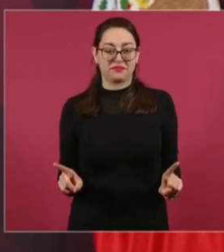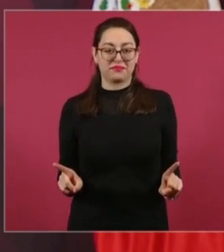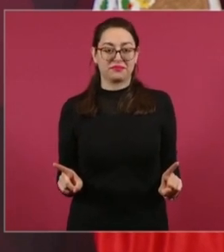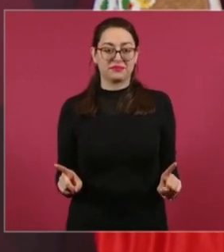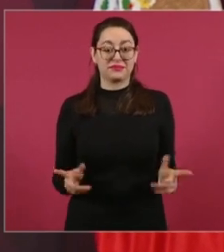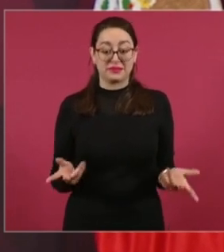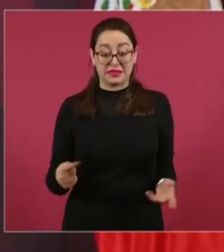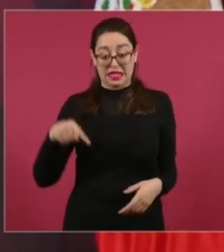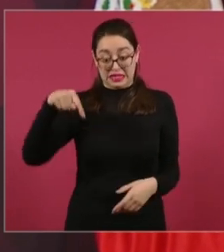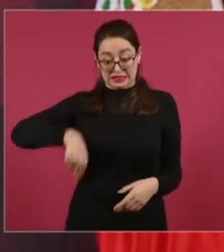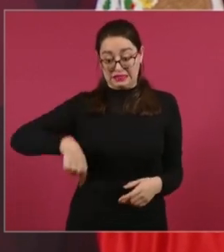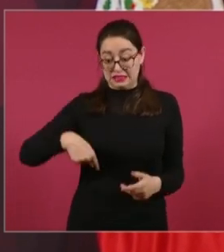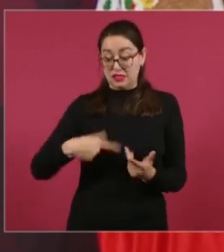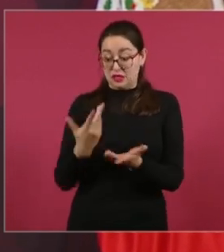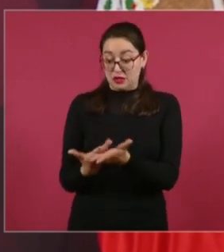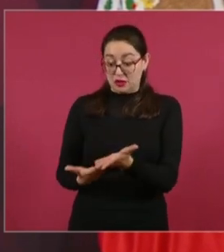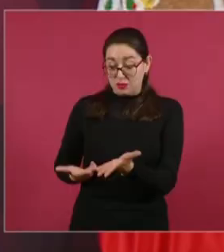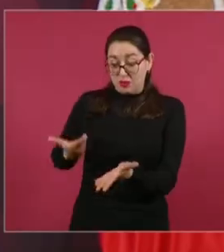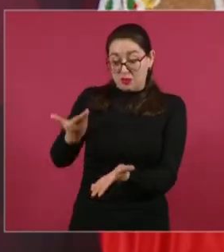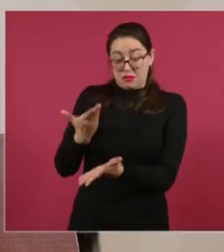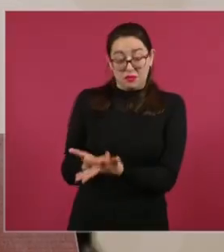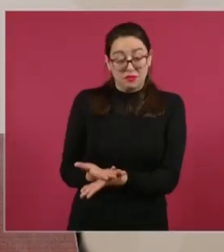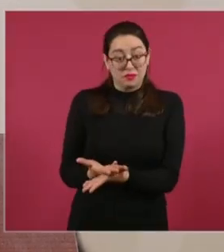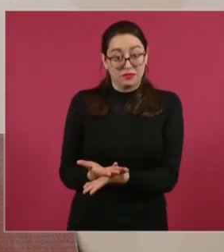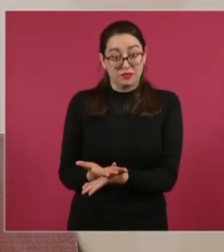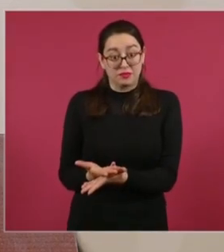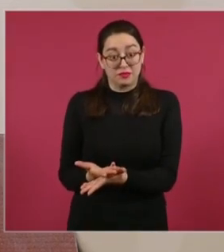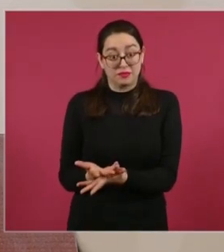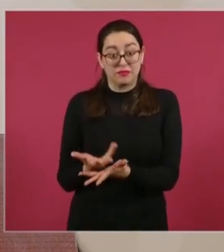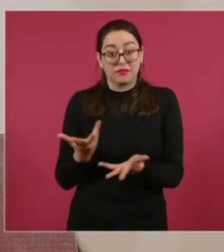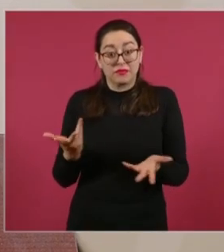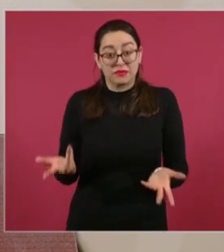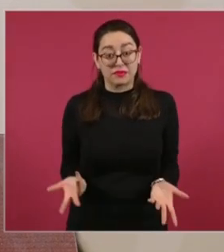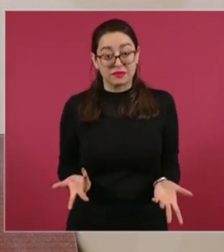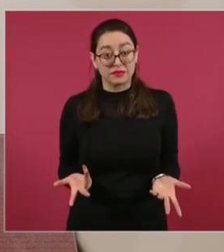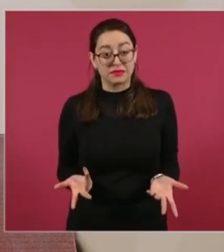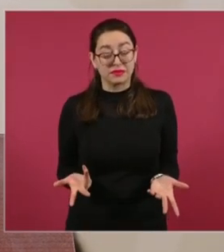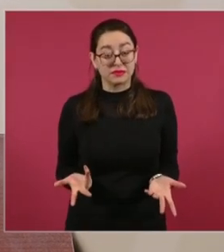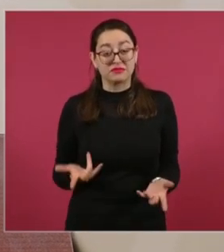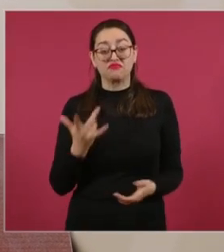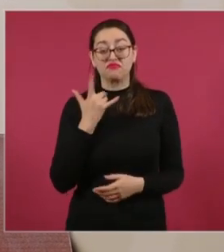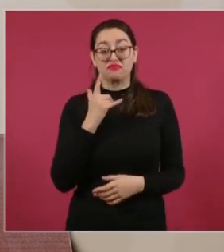viene aplicando desde hace dos siglos para tratar